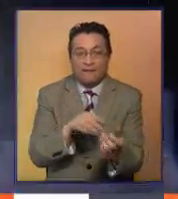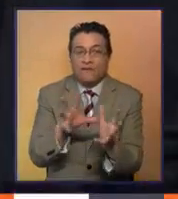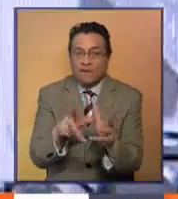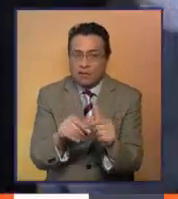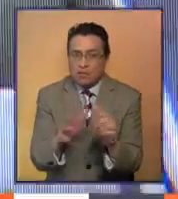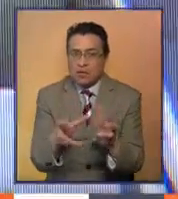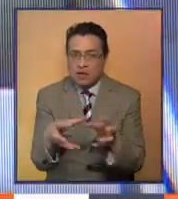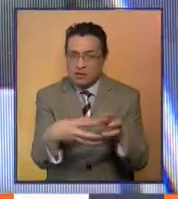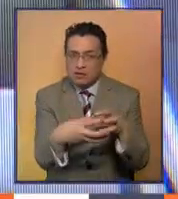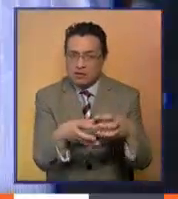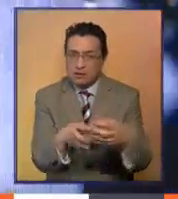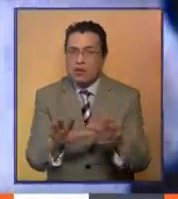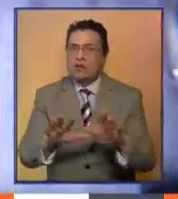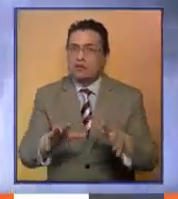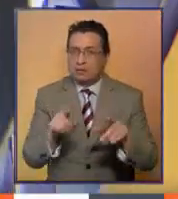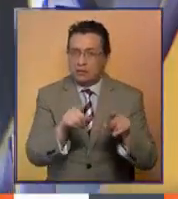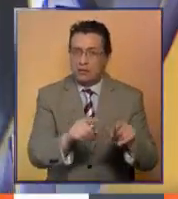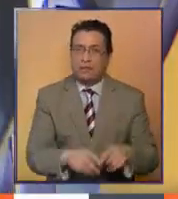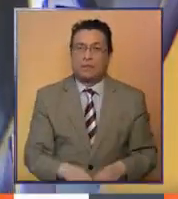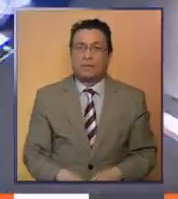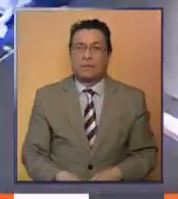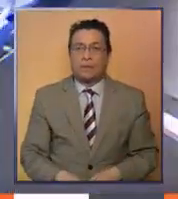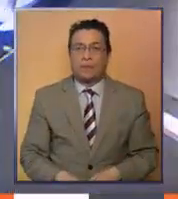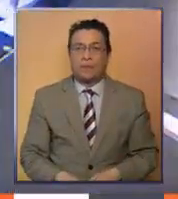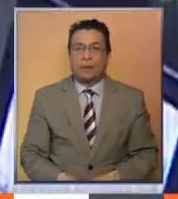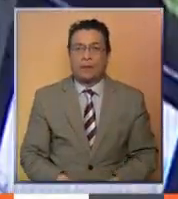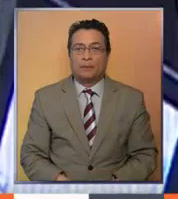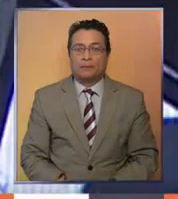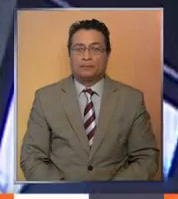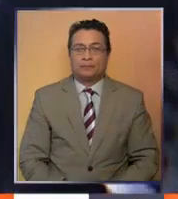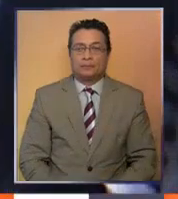ellos ah